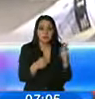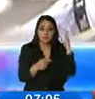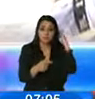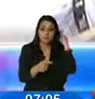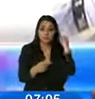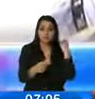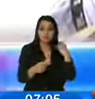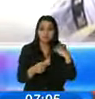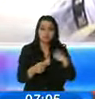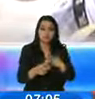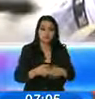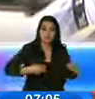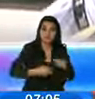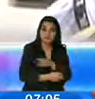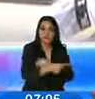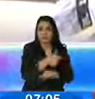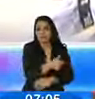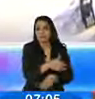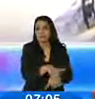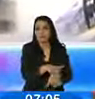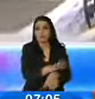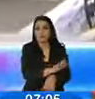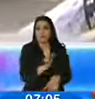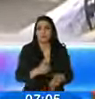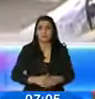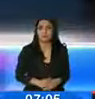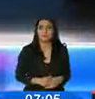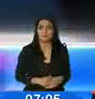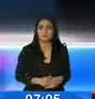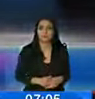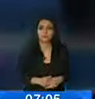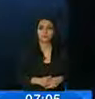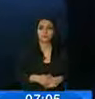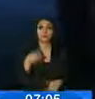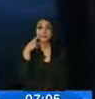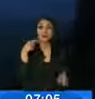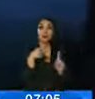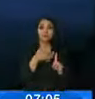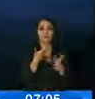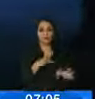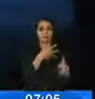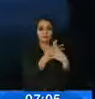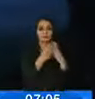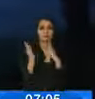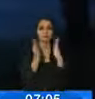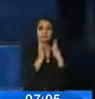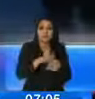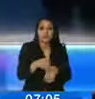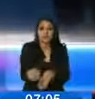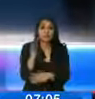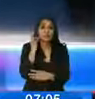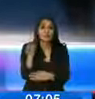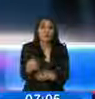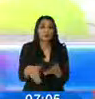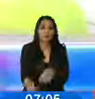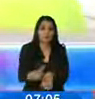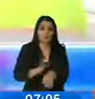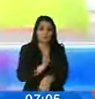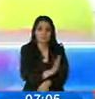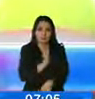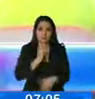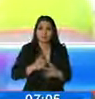la que posiblemente se cometió la muerte de la señorita. El sospechoso cuenta con prisión preventiva por el presunto delito de femicidio. La